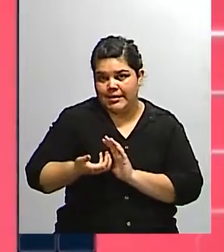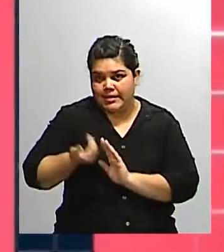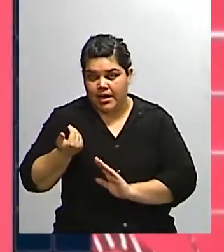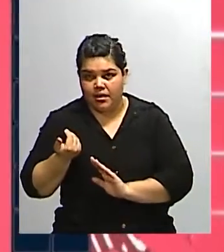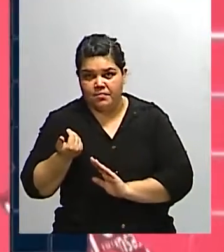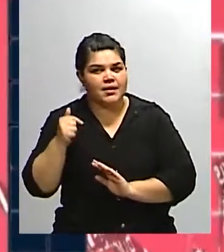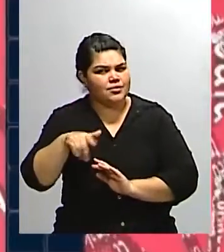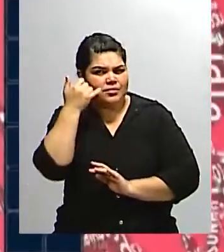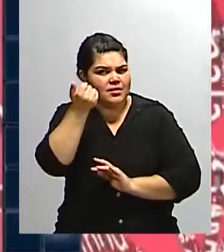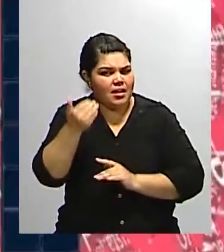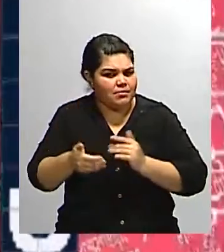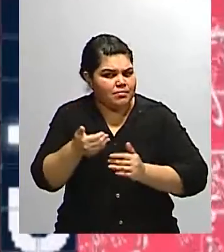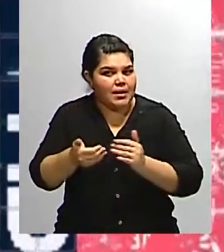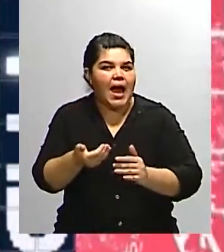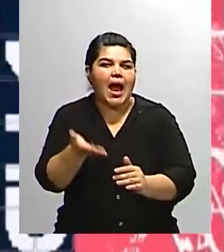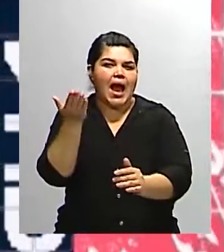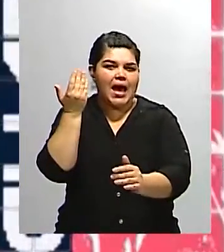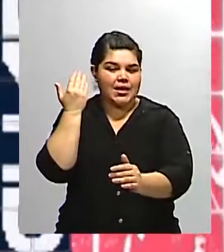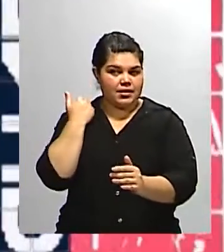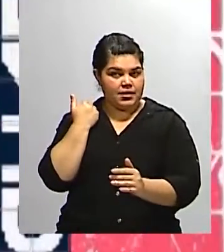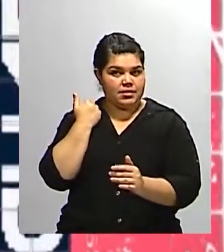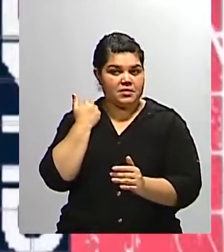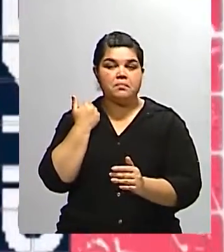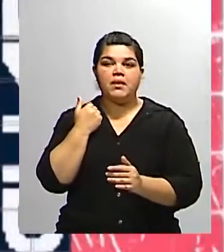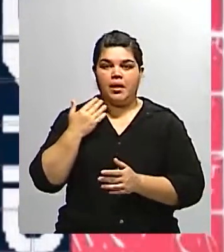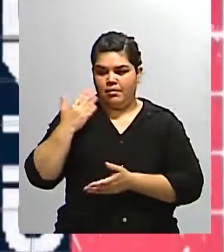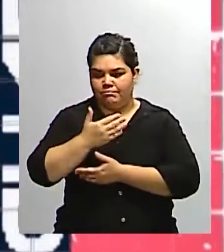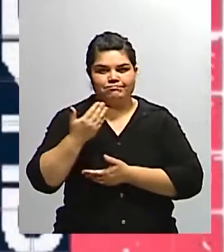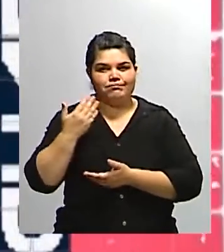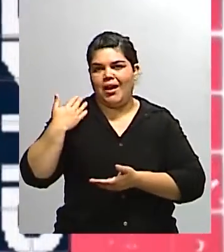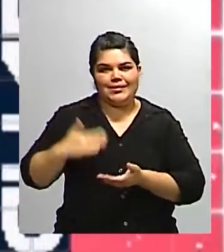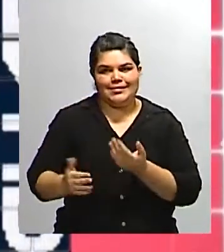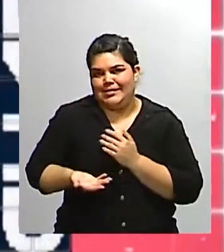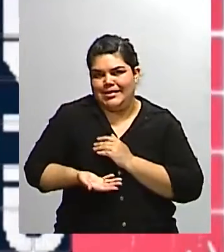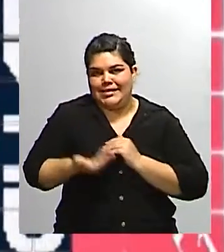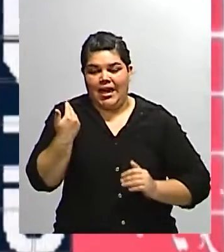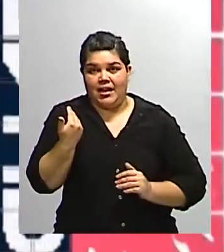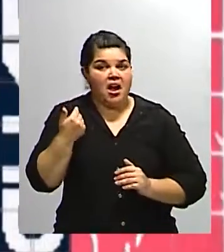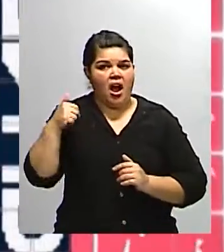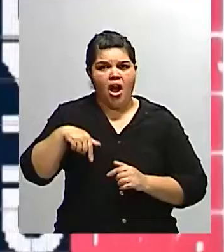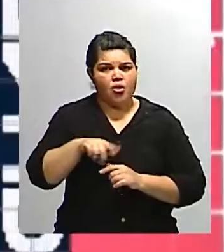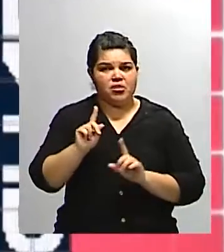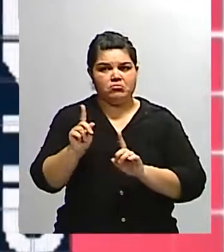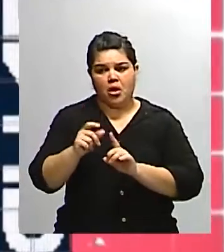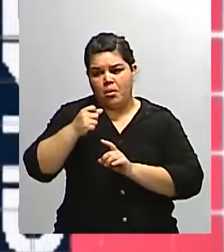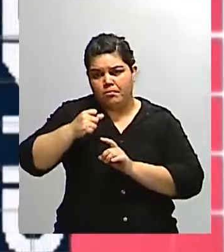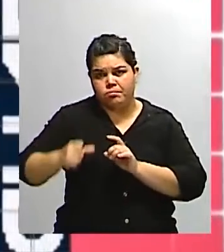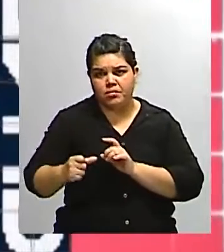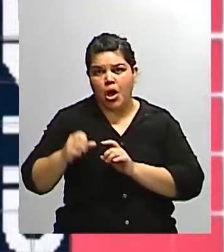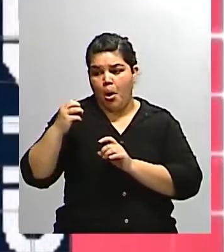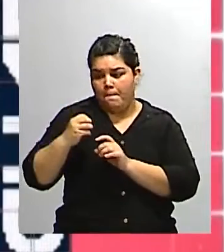sentido de que antiguamente incluso se sacaba la mama, ahora generalmente se conserva la mama. Incluso se